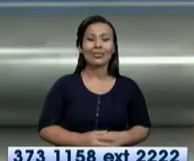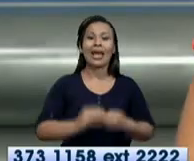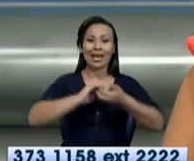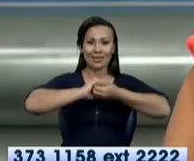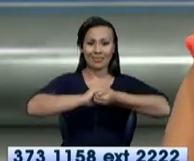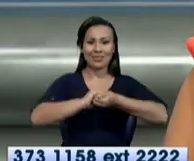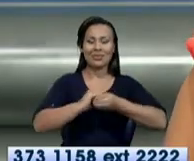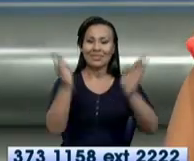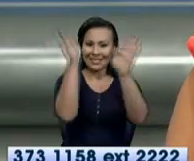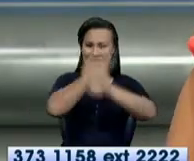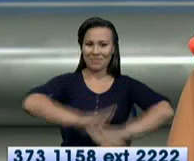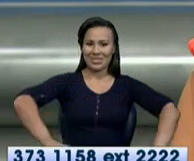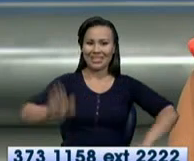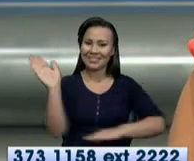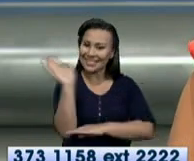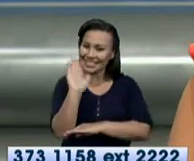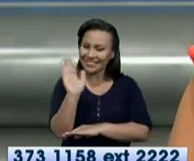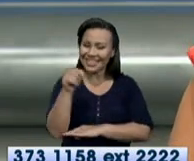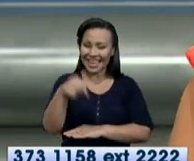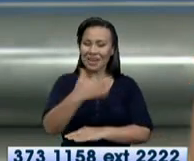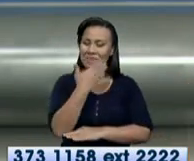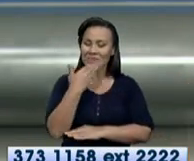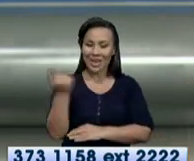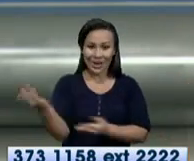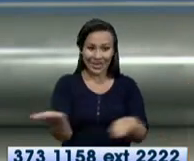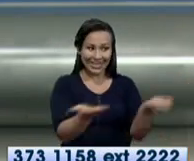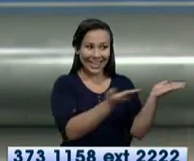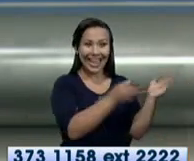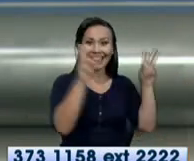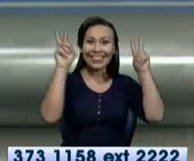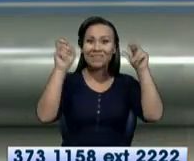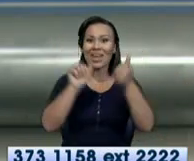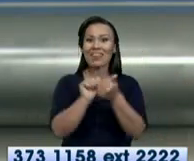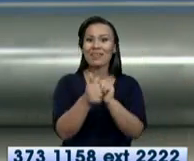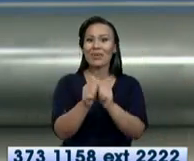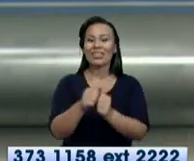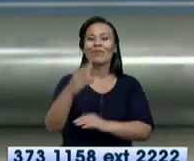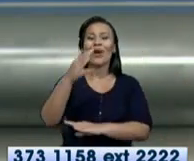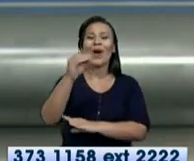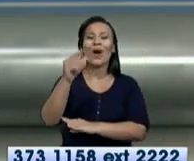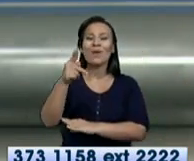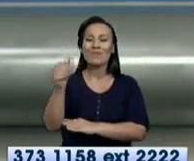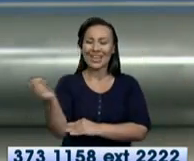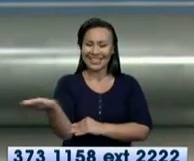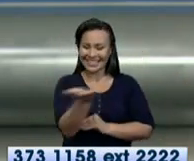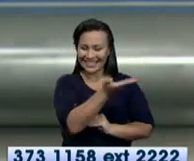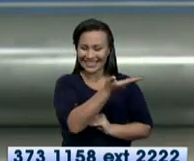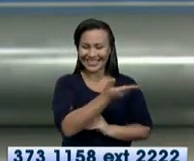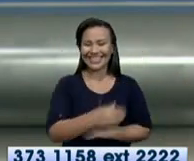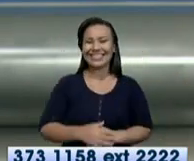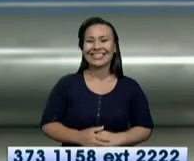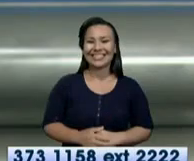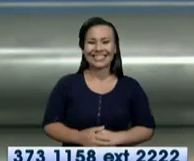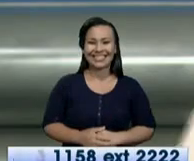Amigos, así nos despedimos. A continuación, el mejor programa deportivo del país, Copa, y luego los espero en la noticia en la comunidad.